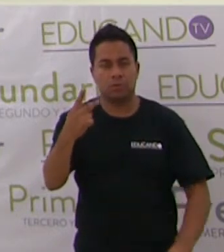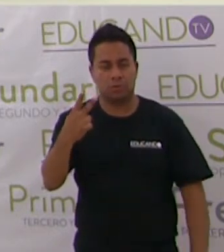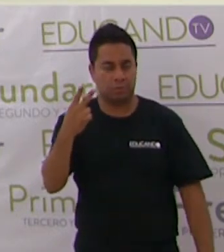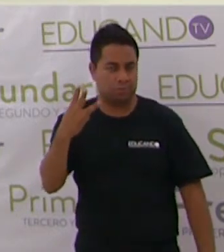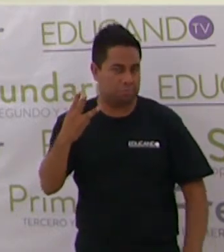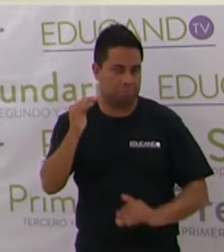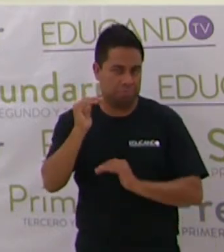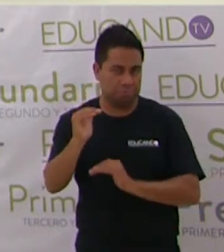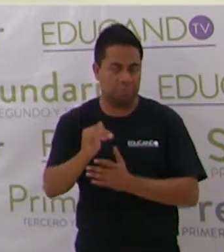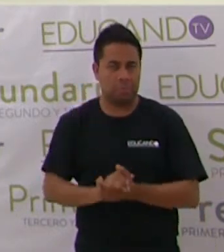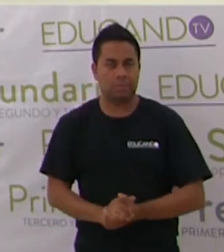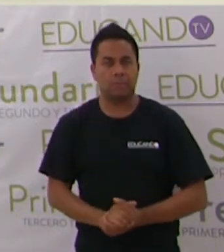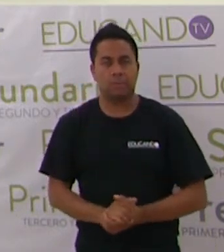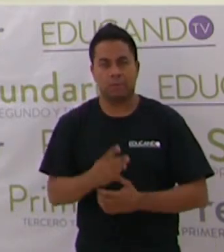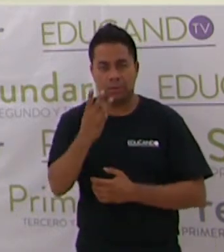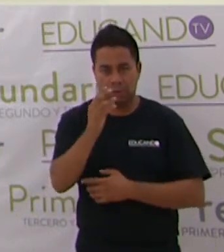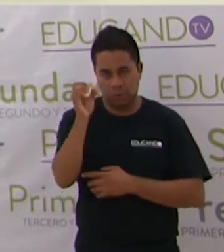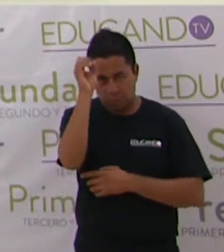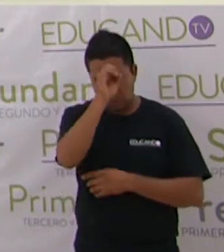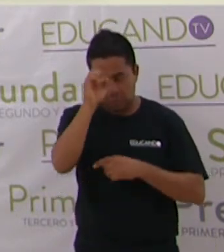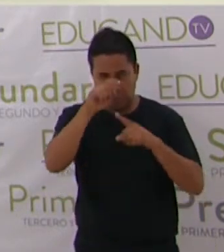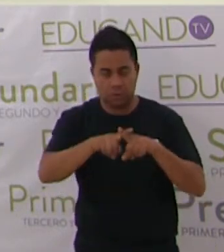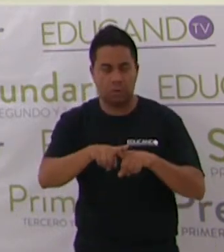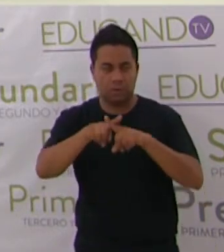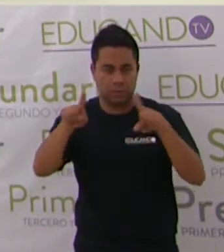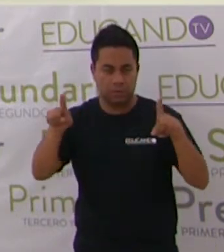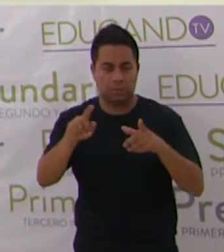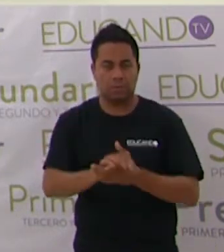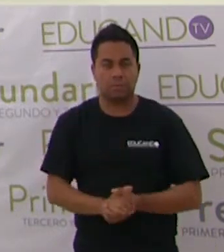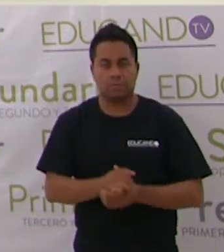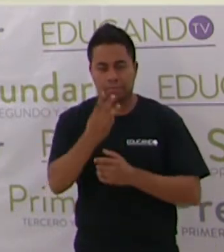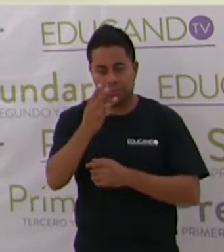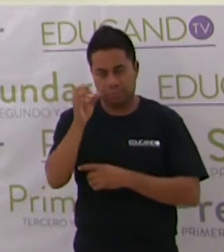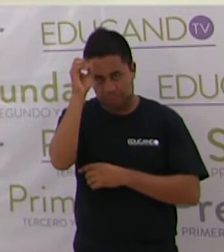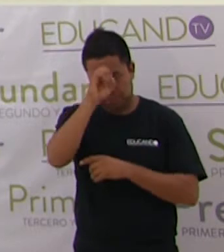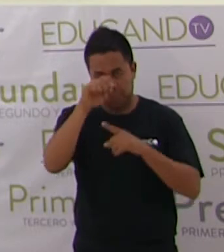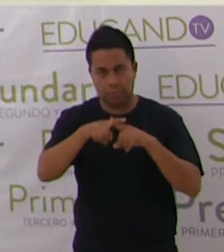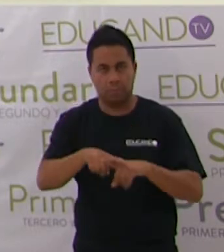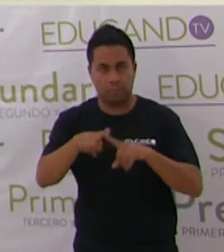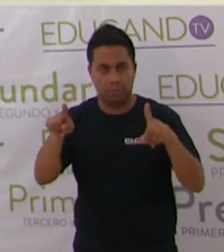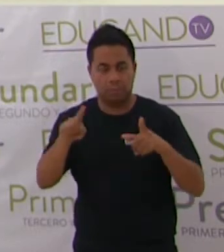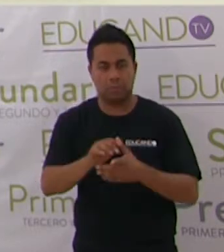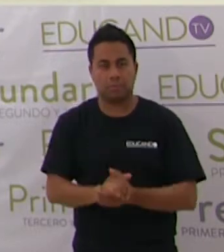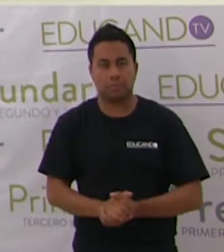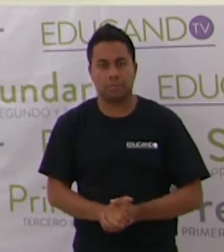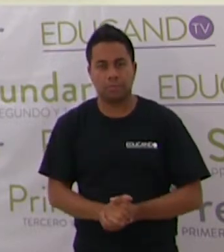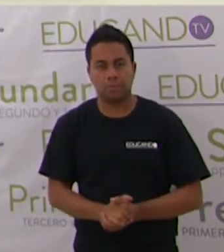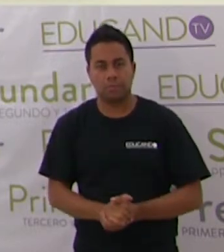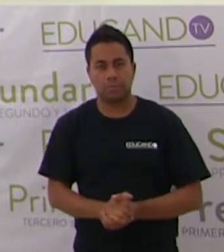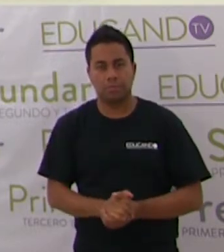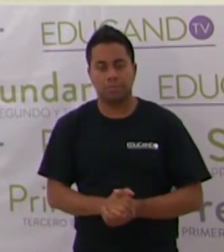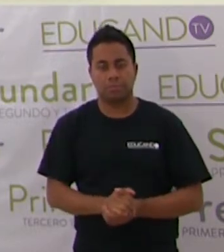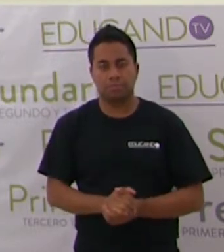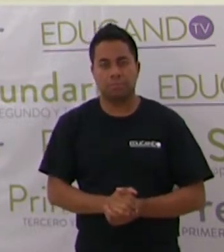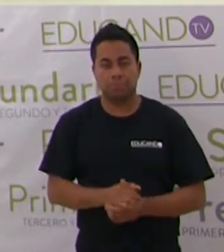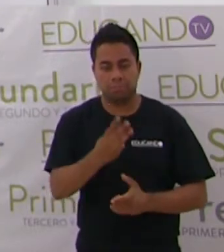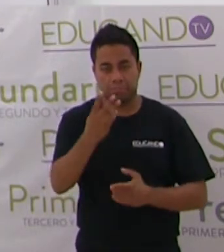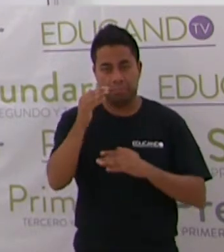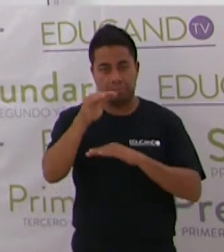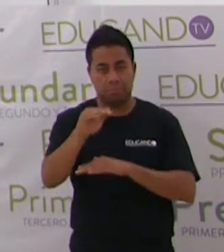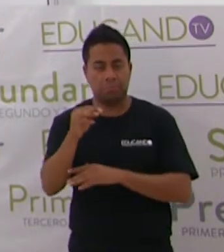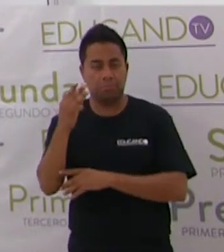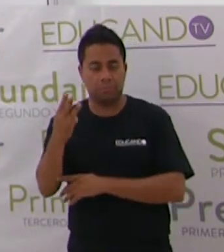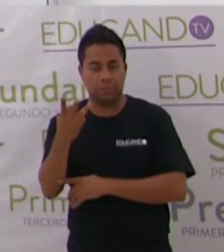3. 3 opciones. 3 opciones de 3, pero